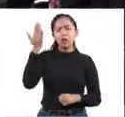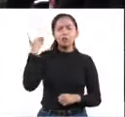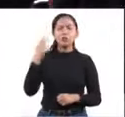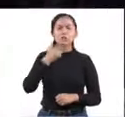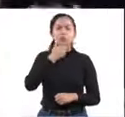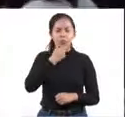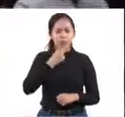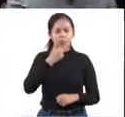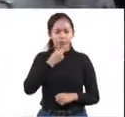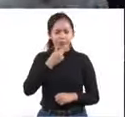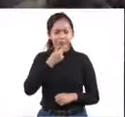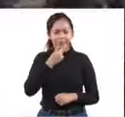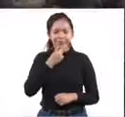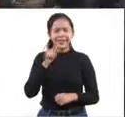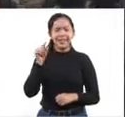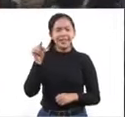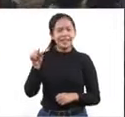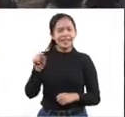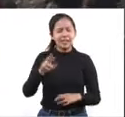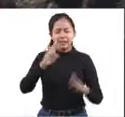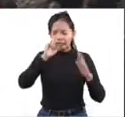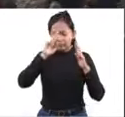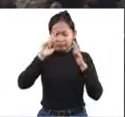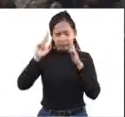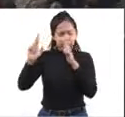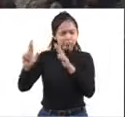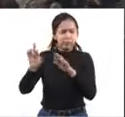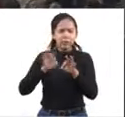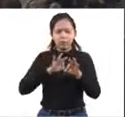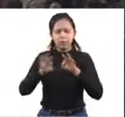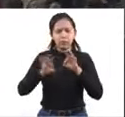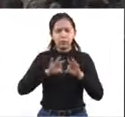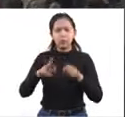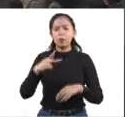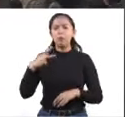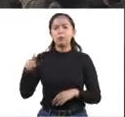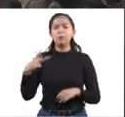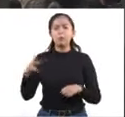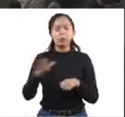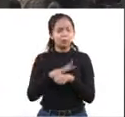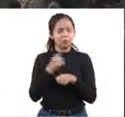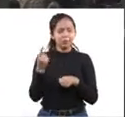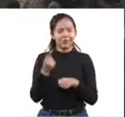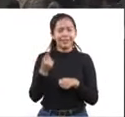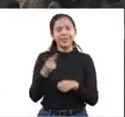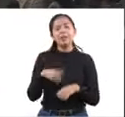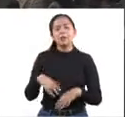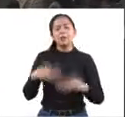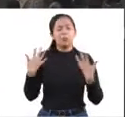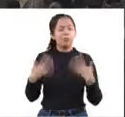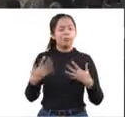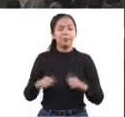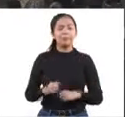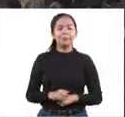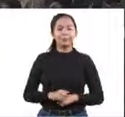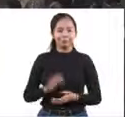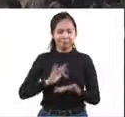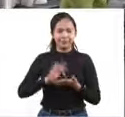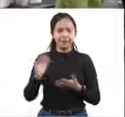y para honrar su trabajo, porque sin él no estuviéramos aquí, francamente. Gracias.